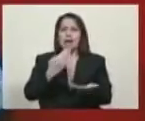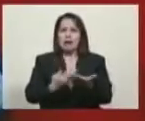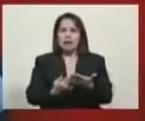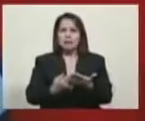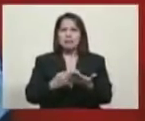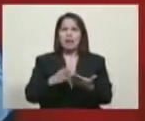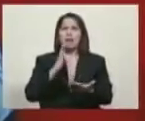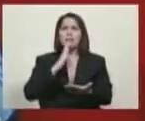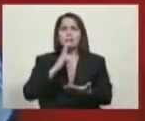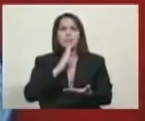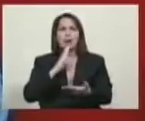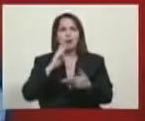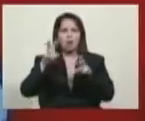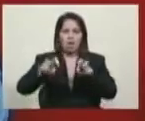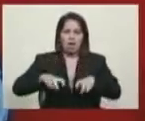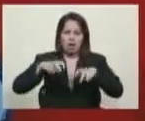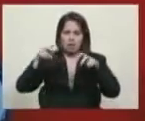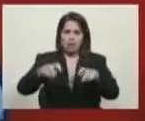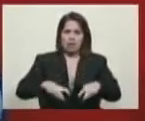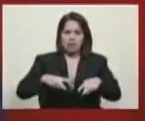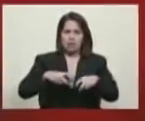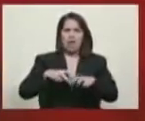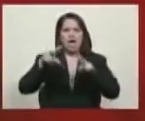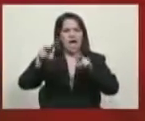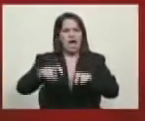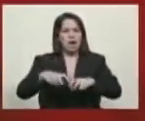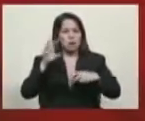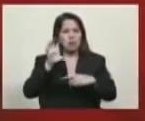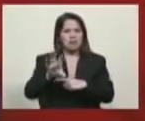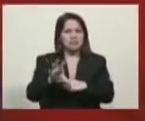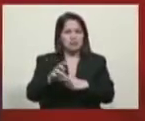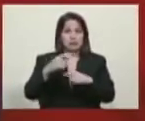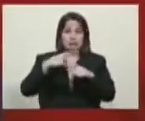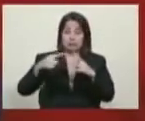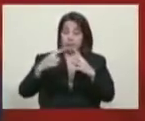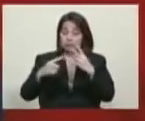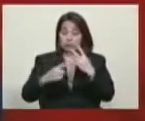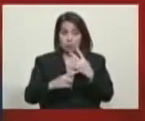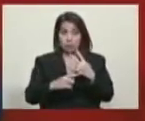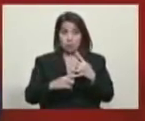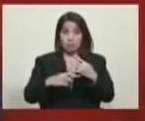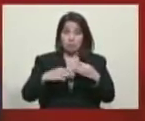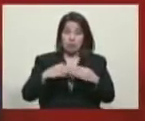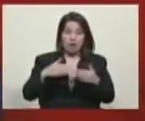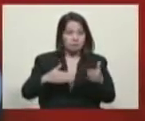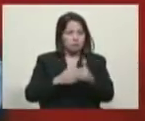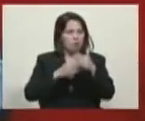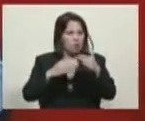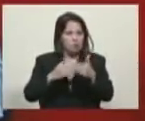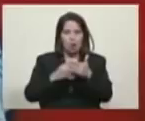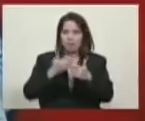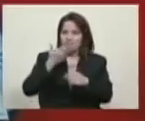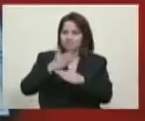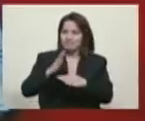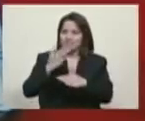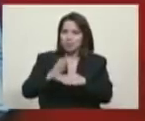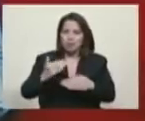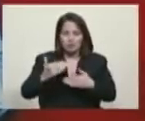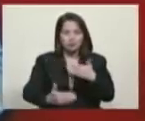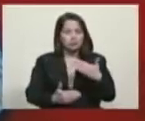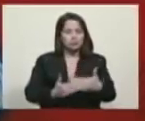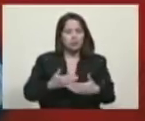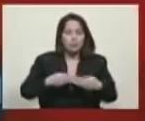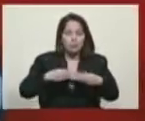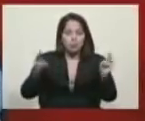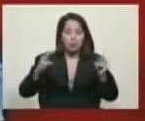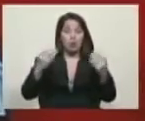a Agropatria y al ministro Wilmar Castro, bueno, vamos a superar los obstáculos que hemos venido enfrentando para ampliar en el